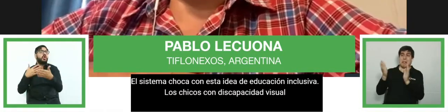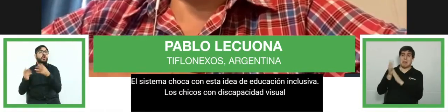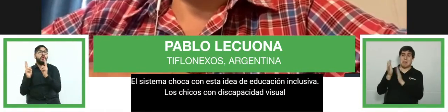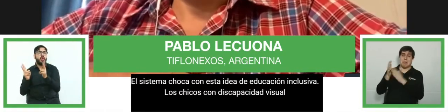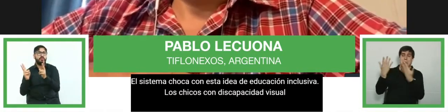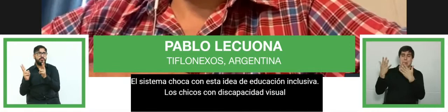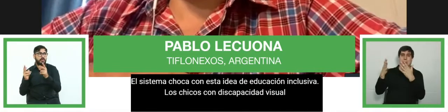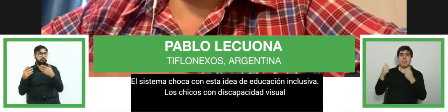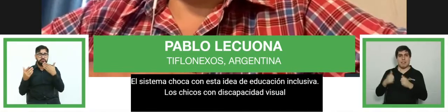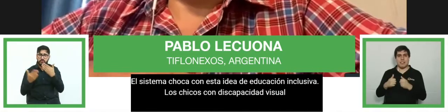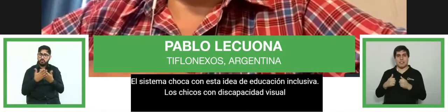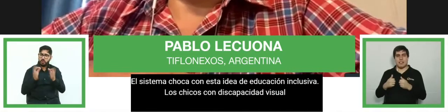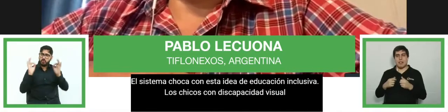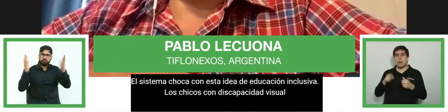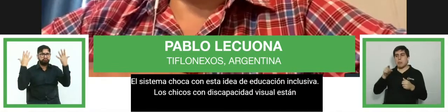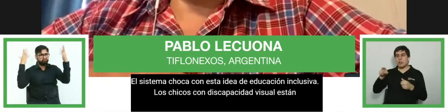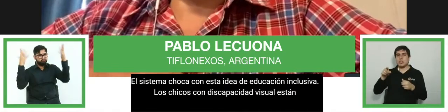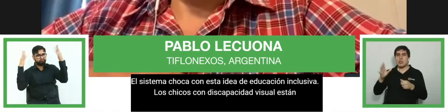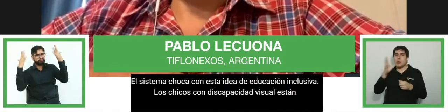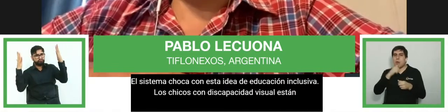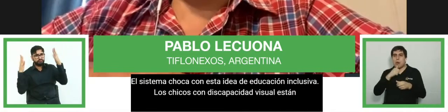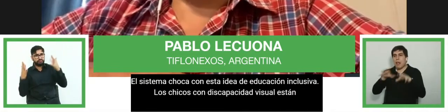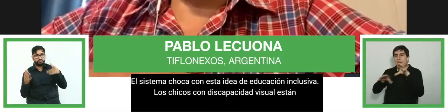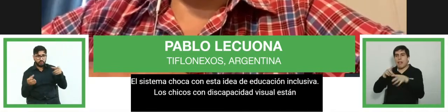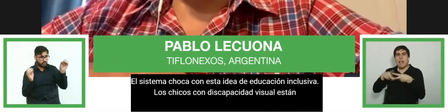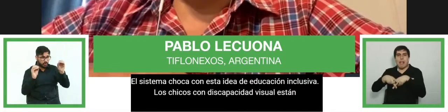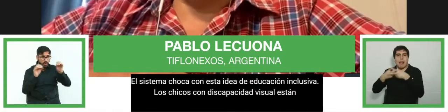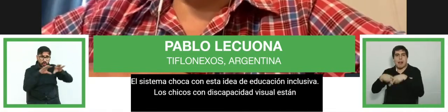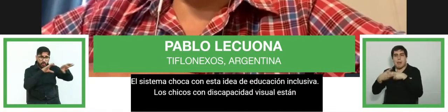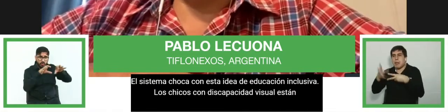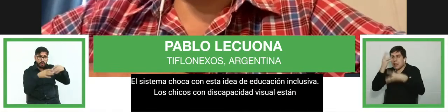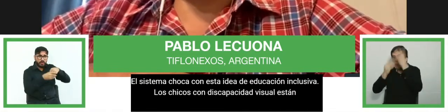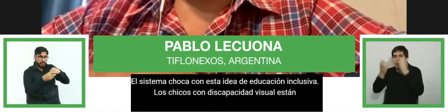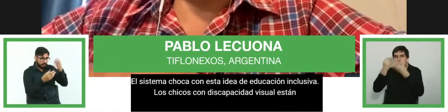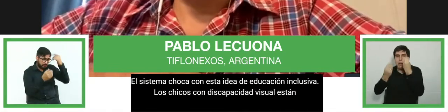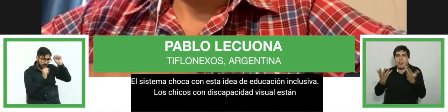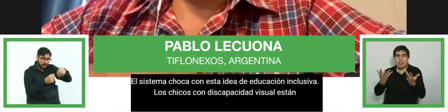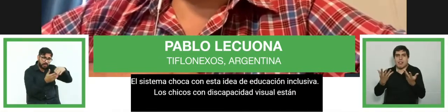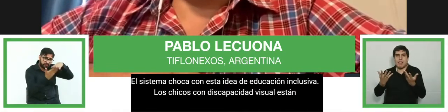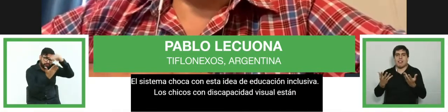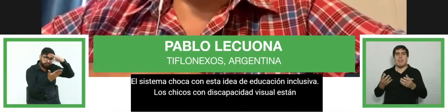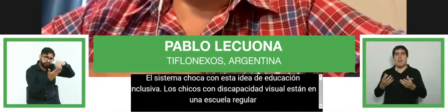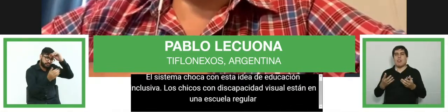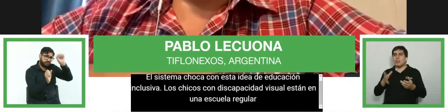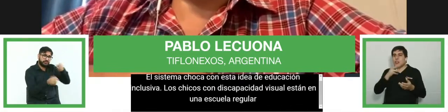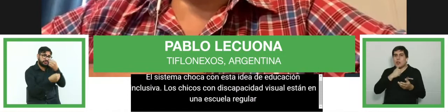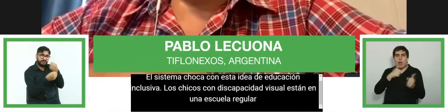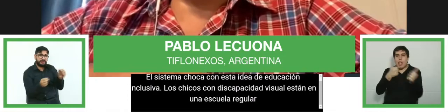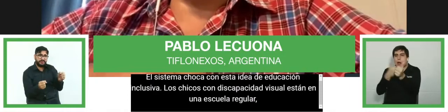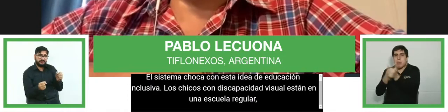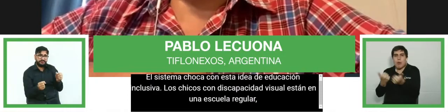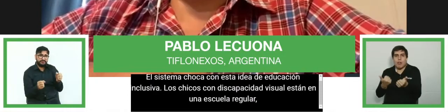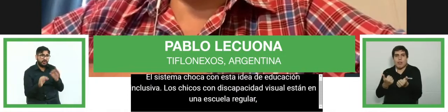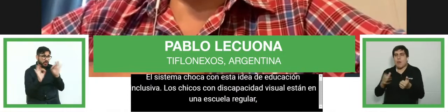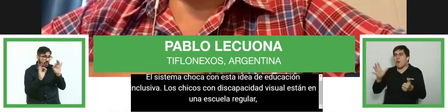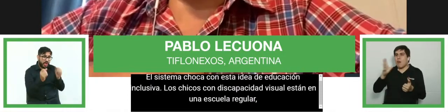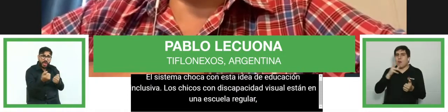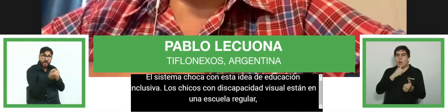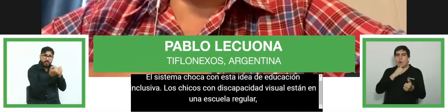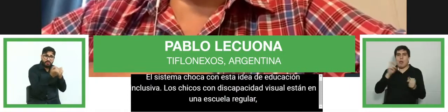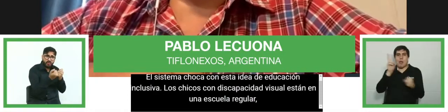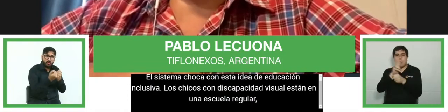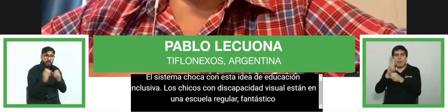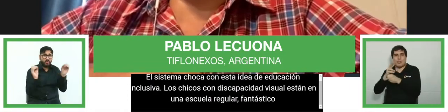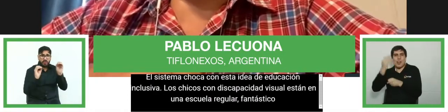escuela regular sin los materiales, sin igualdad de oportunidades, sin los apoyos necesarios o sin que los